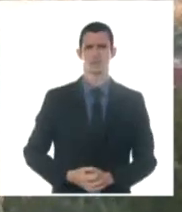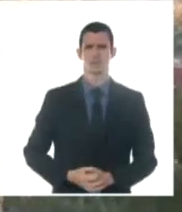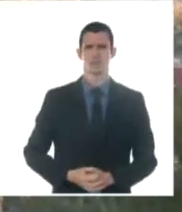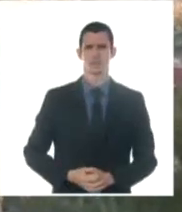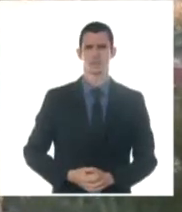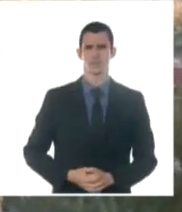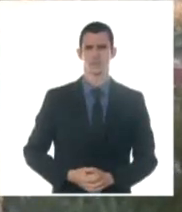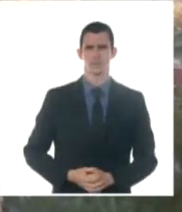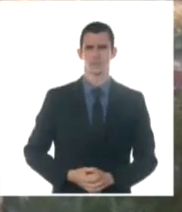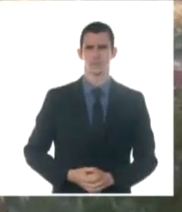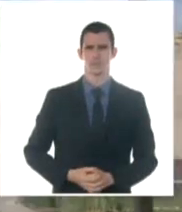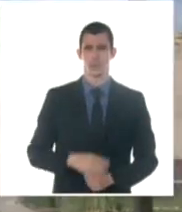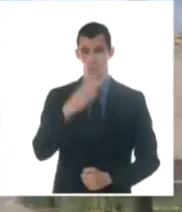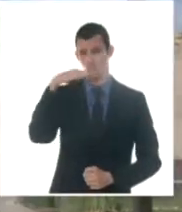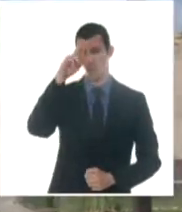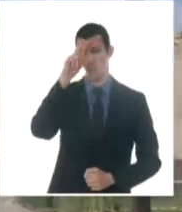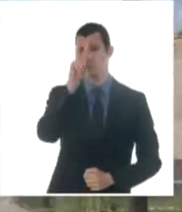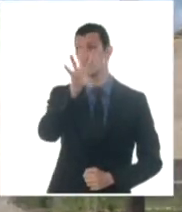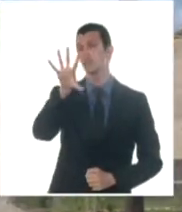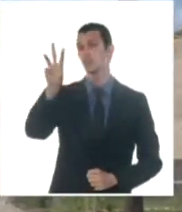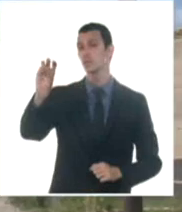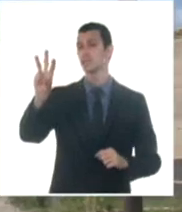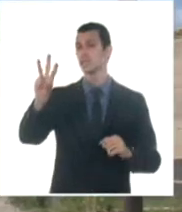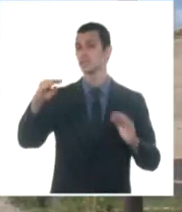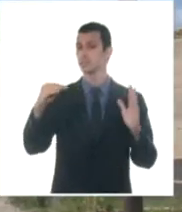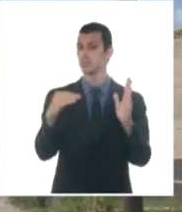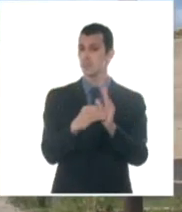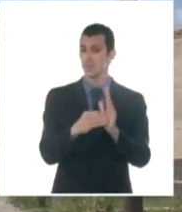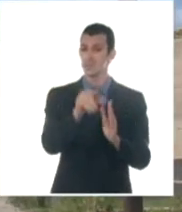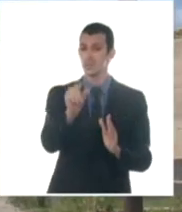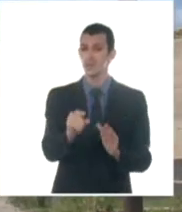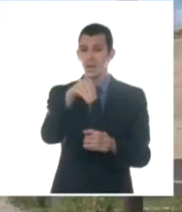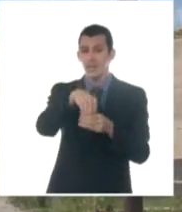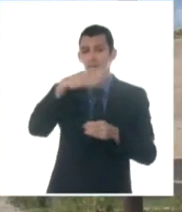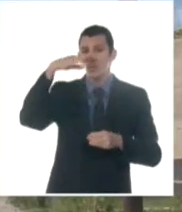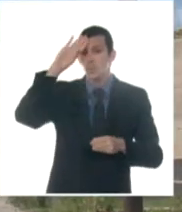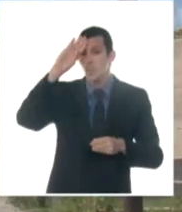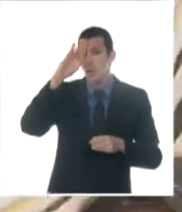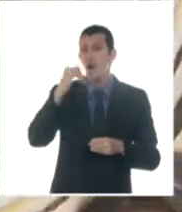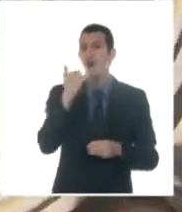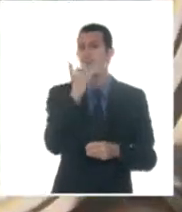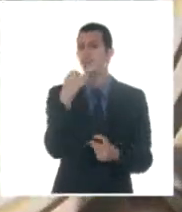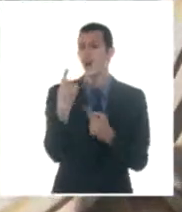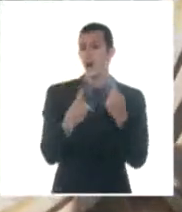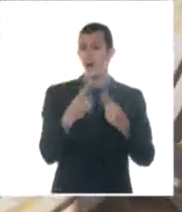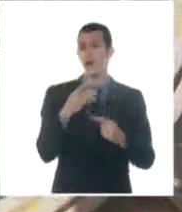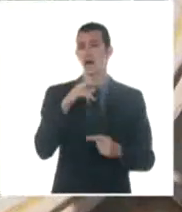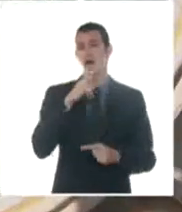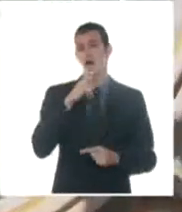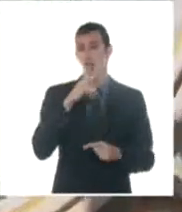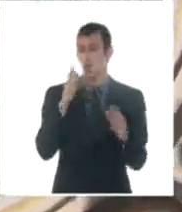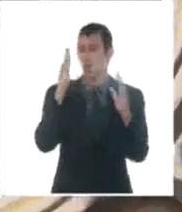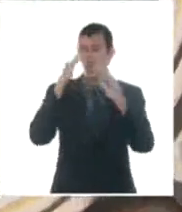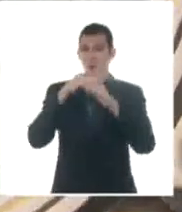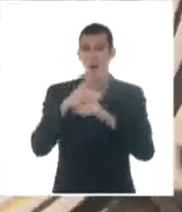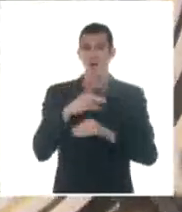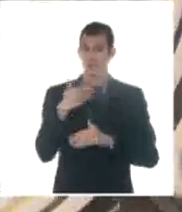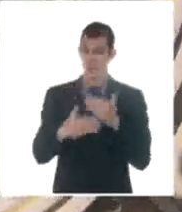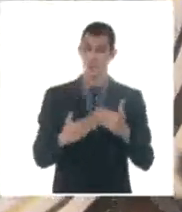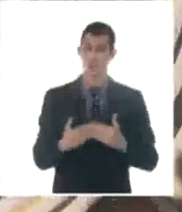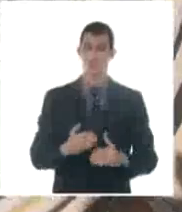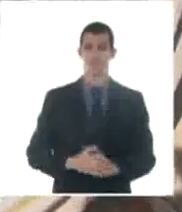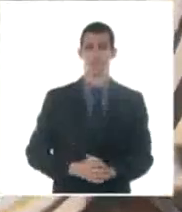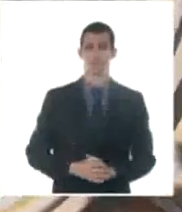453.000 cubanas y cubanos están afectados por el déficit en el abasto. Al compararse estas